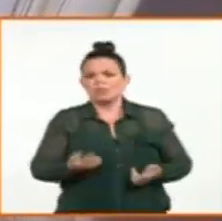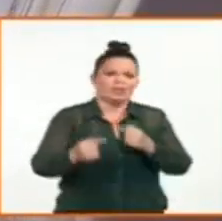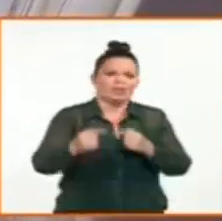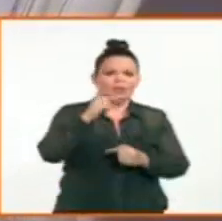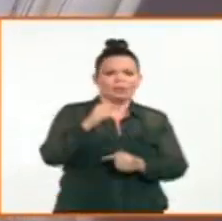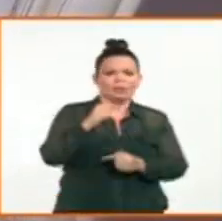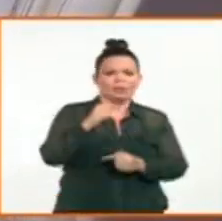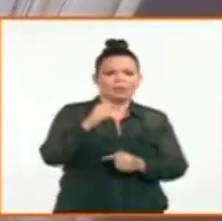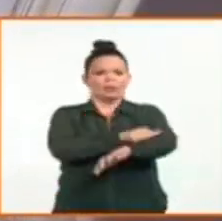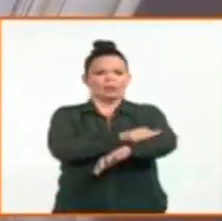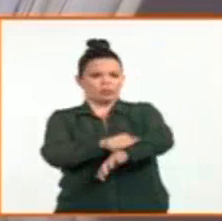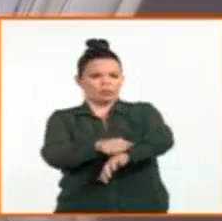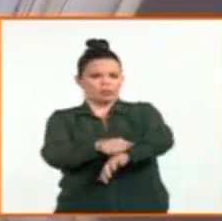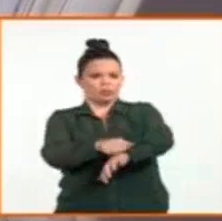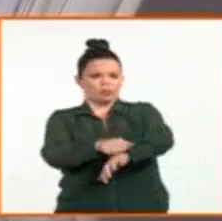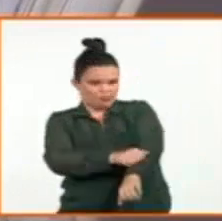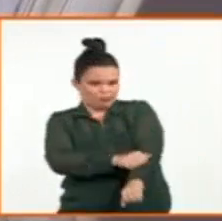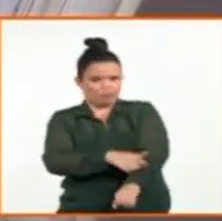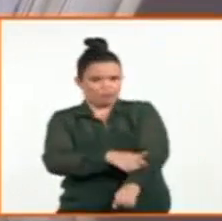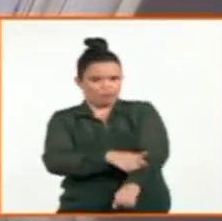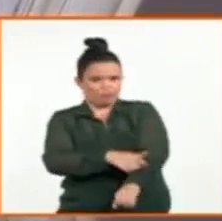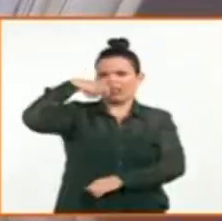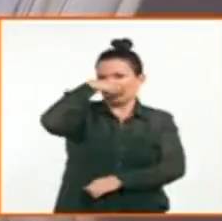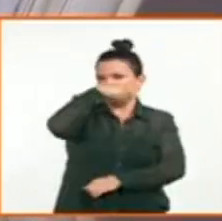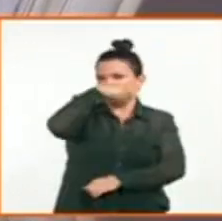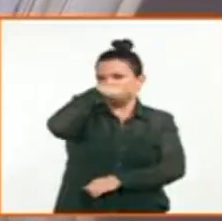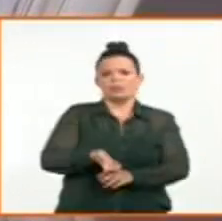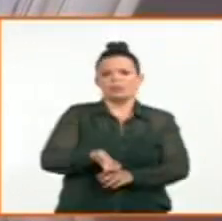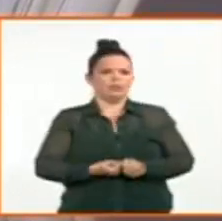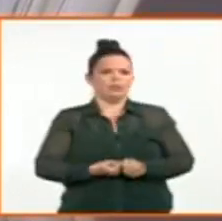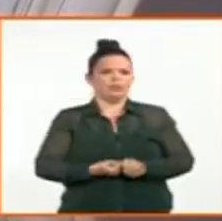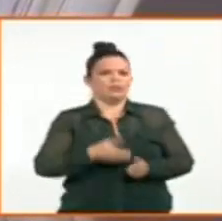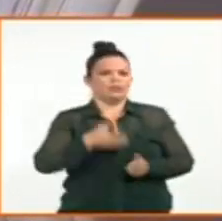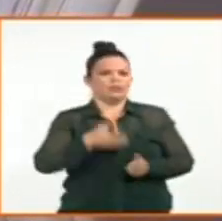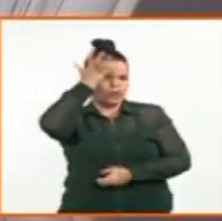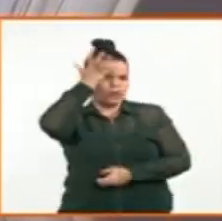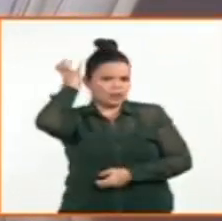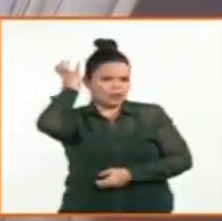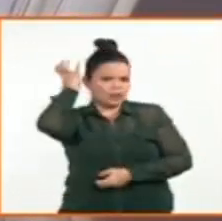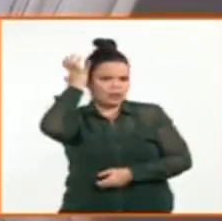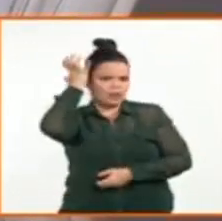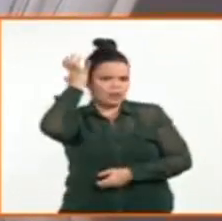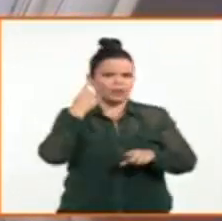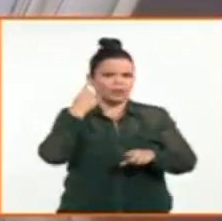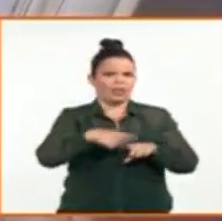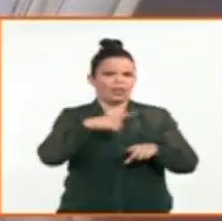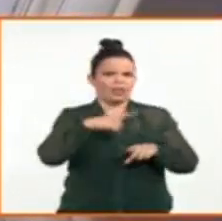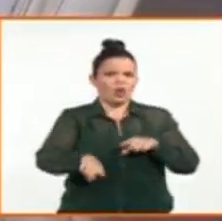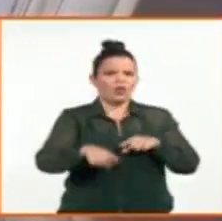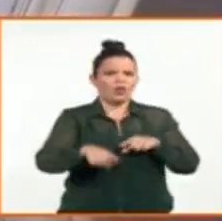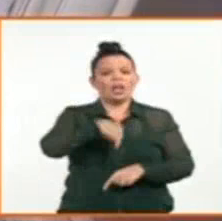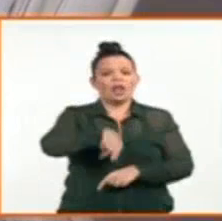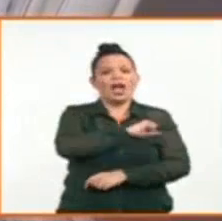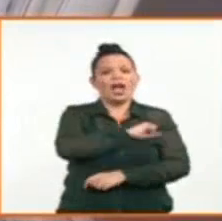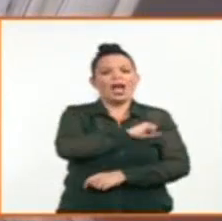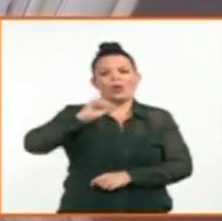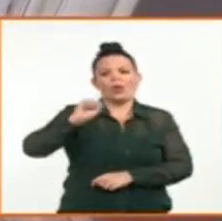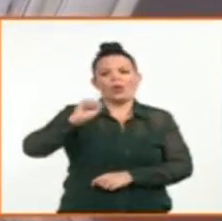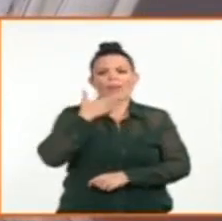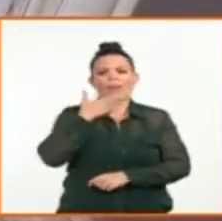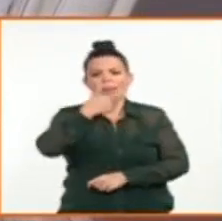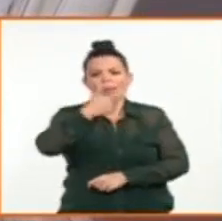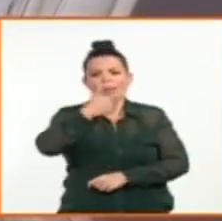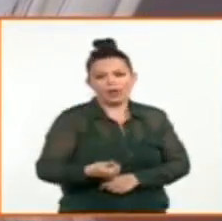que el país ha hecho un esfuerzo significativo en los últimos años y que se ha logrado su estabilidad por el MINSIN en lo fundamental. Aquí de